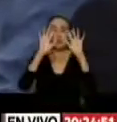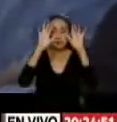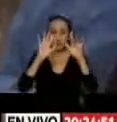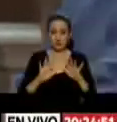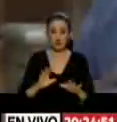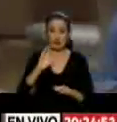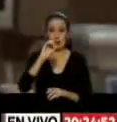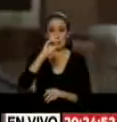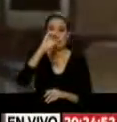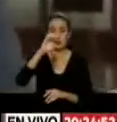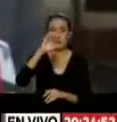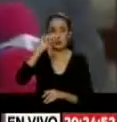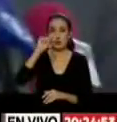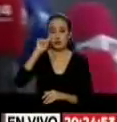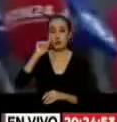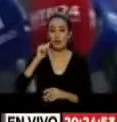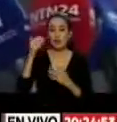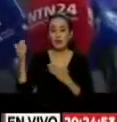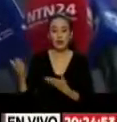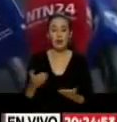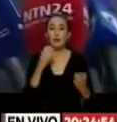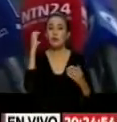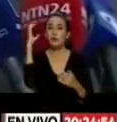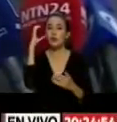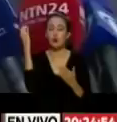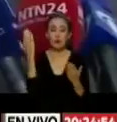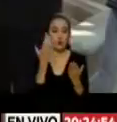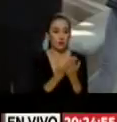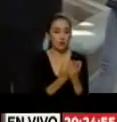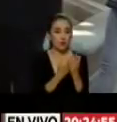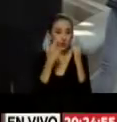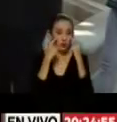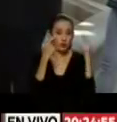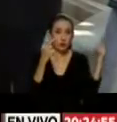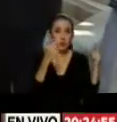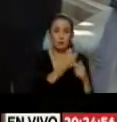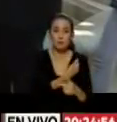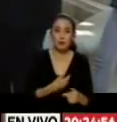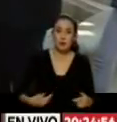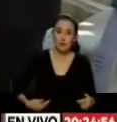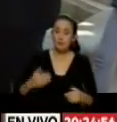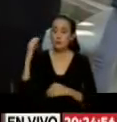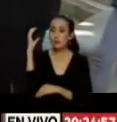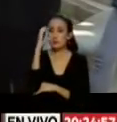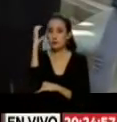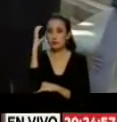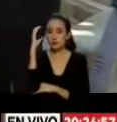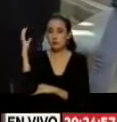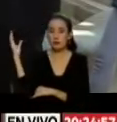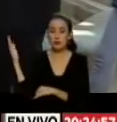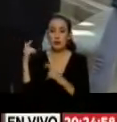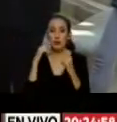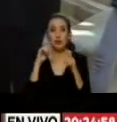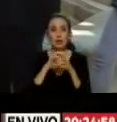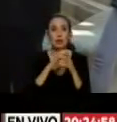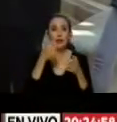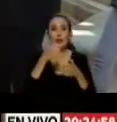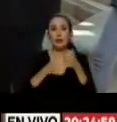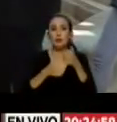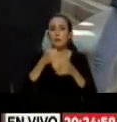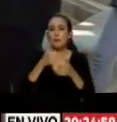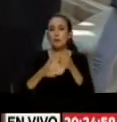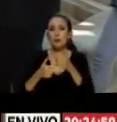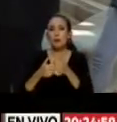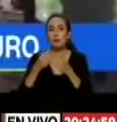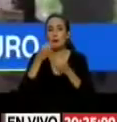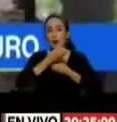de Estados Americanos, Luis Almagro, llegó a Colombia para analizar junto al presidente Iván Duque y un grupo de técnicos de la OEA la situación migratoria de Venezuela,